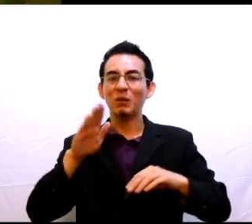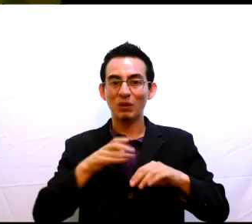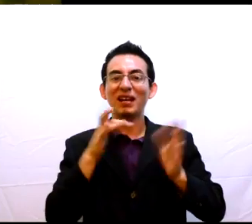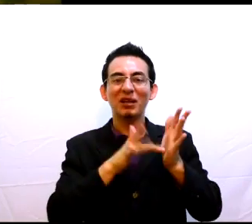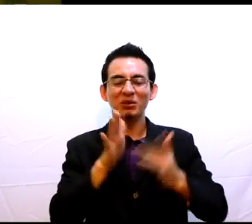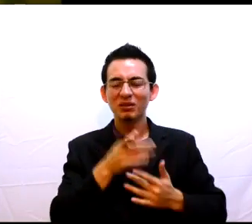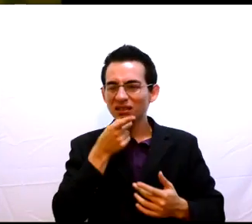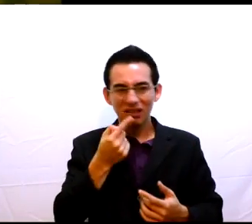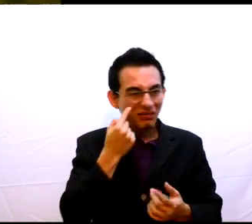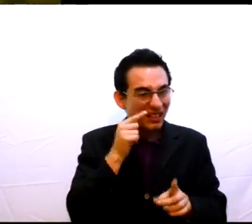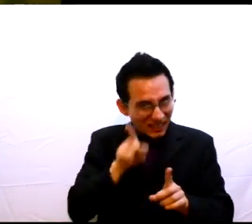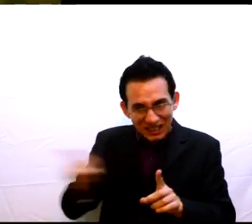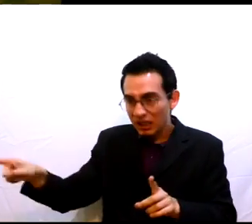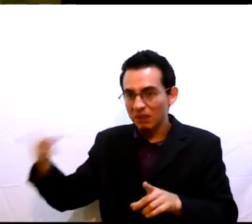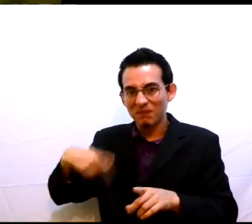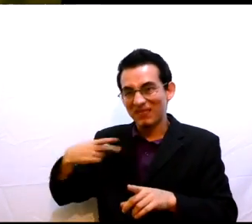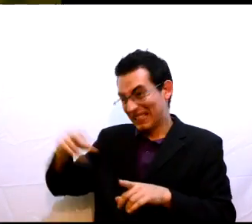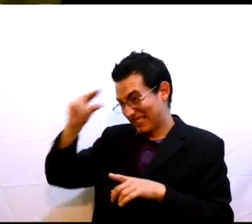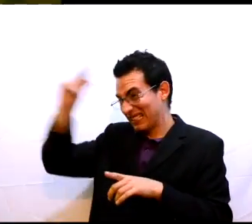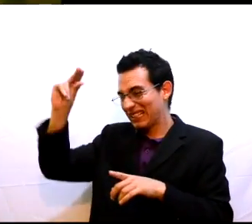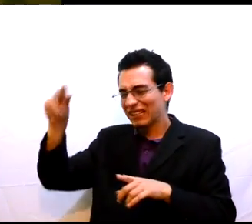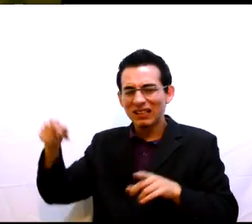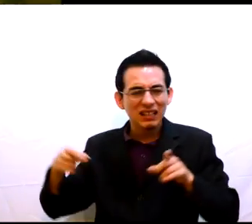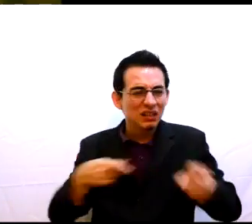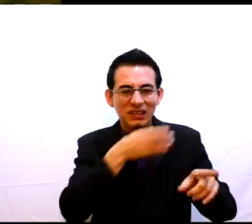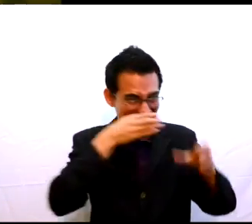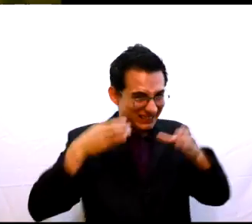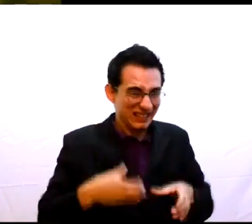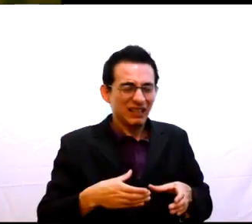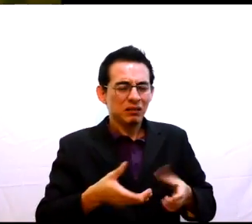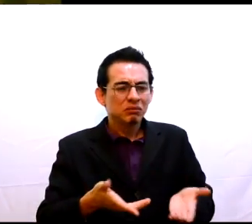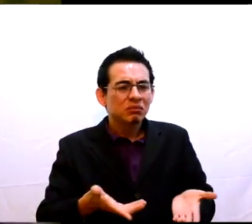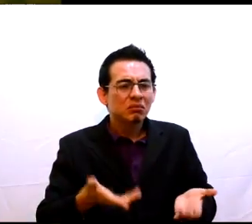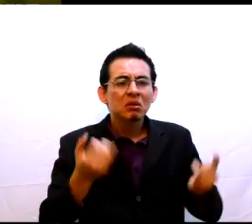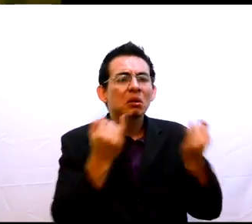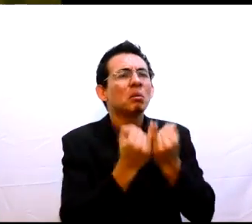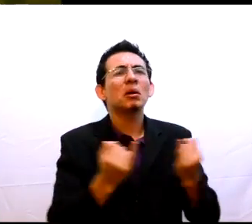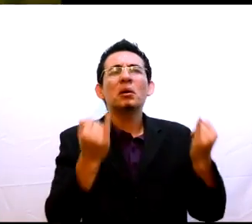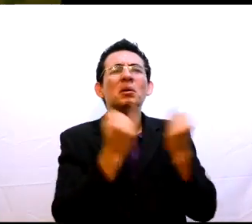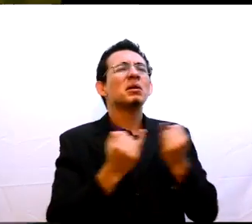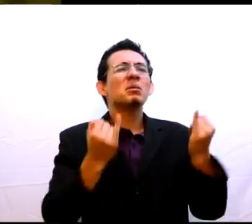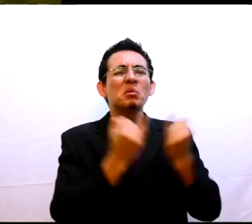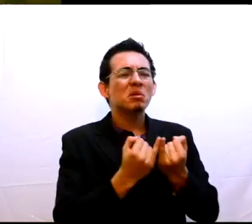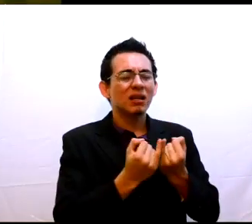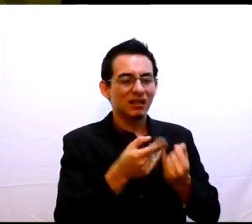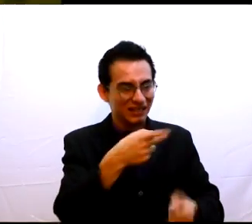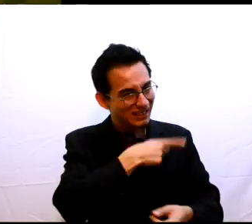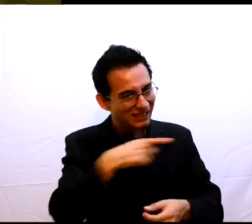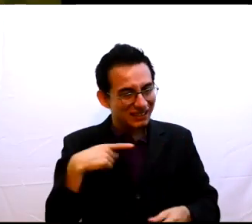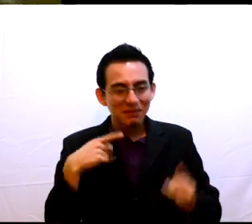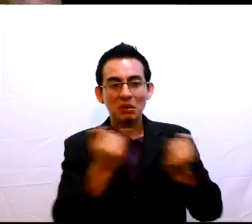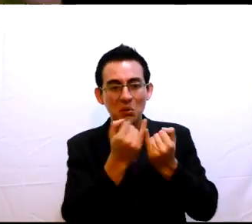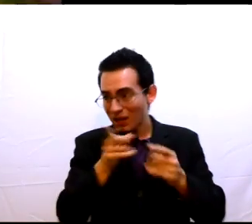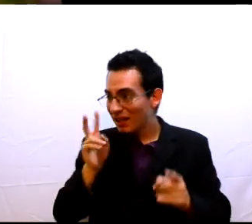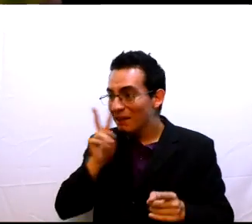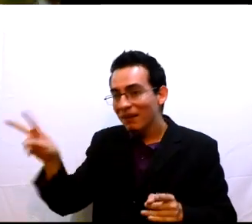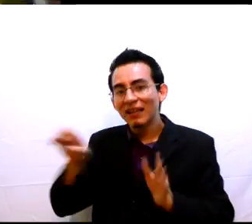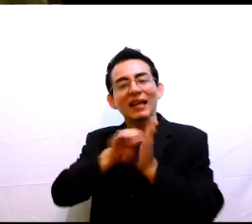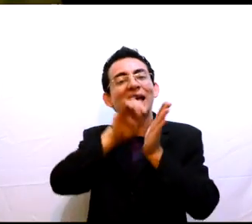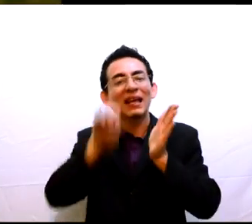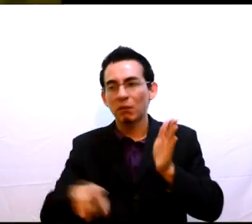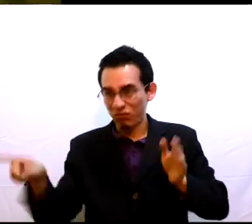y en lugar de sembrar para la eternidad nos enfrascamos en lo terrenal como cualquier